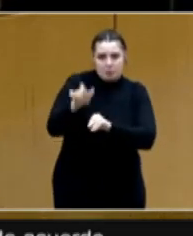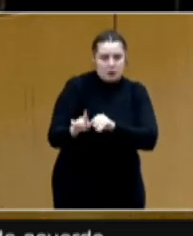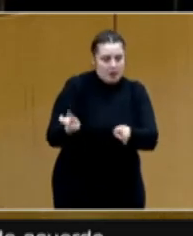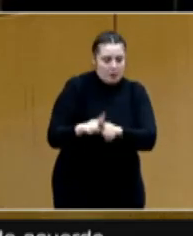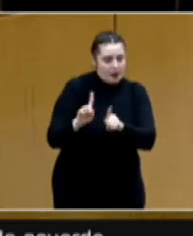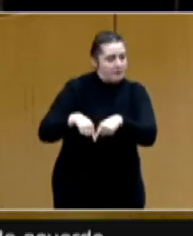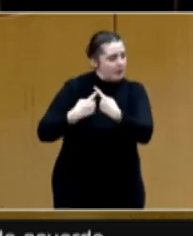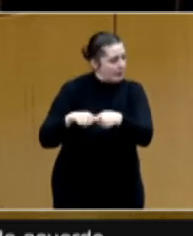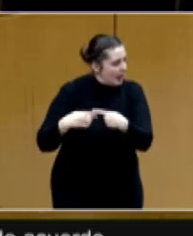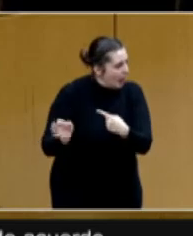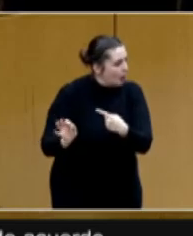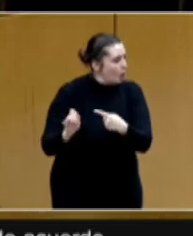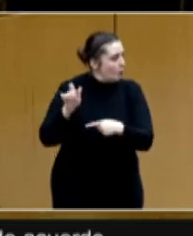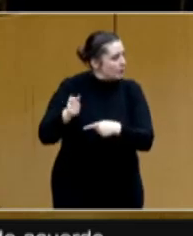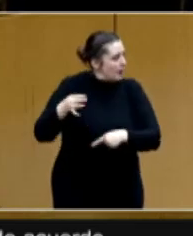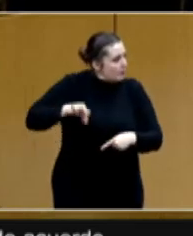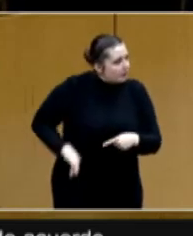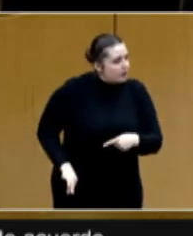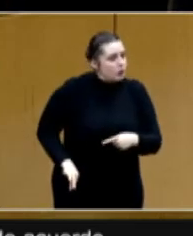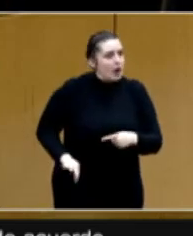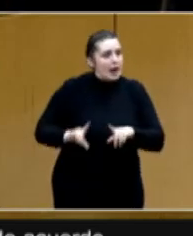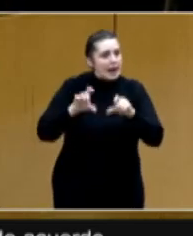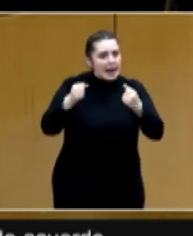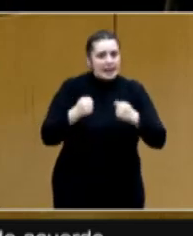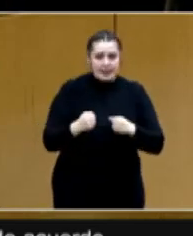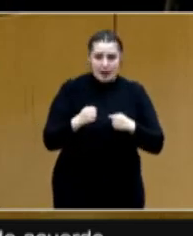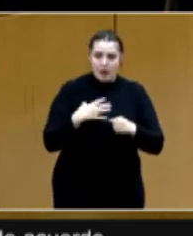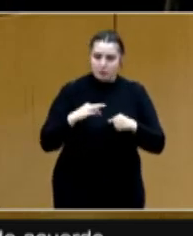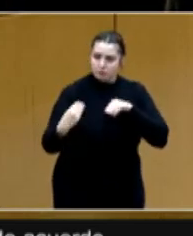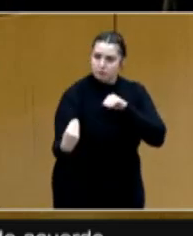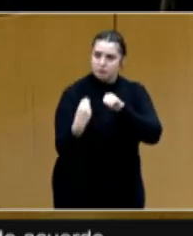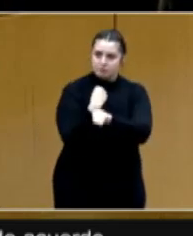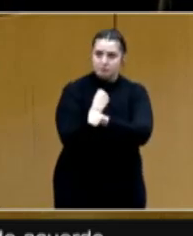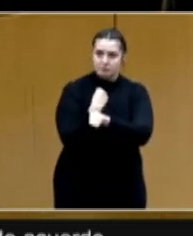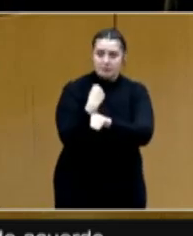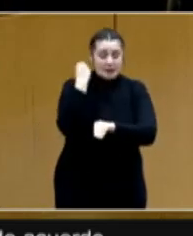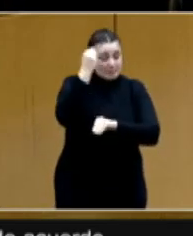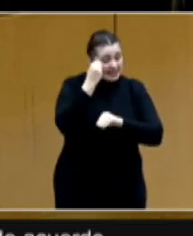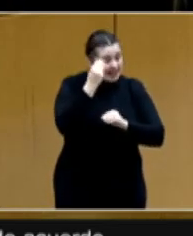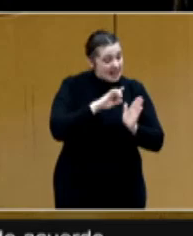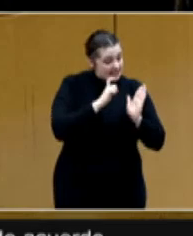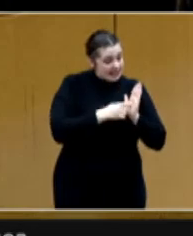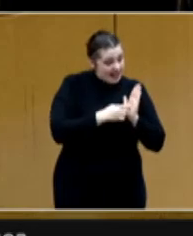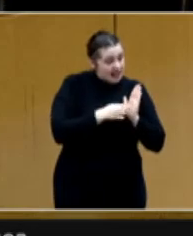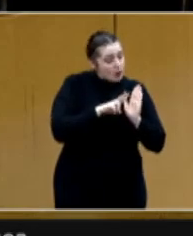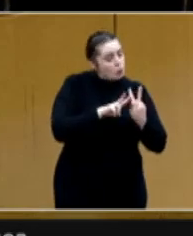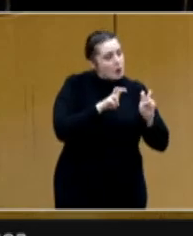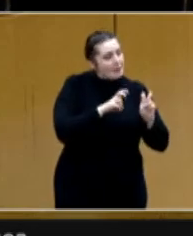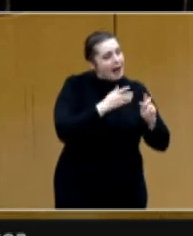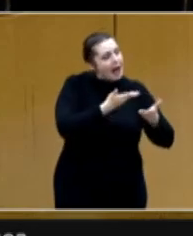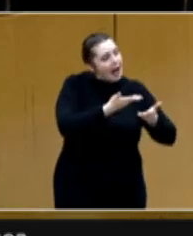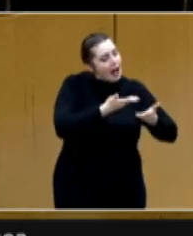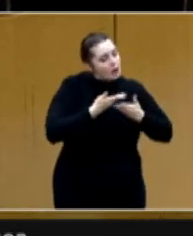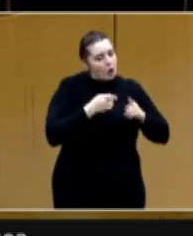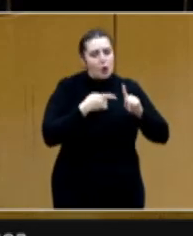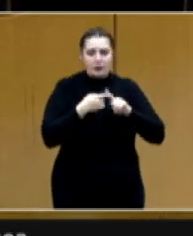o ya sea un profesional de una entidad creéis que esta la ley os ha ayudado a